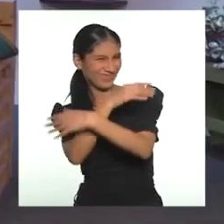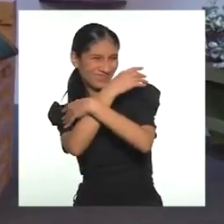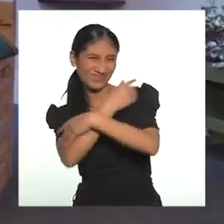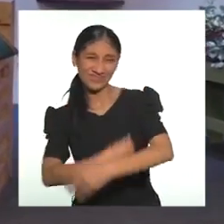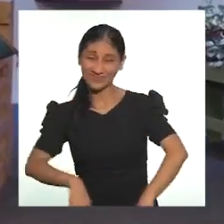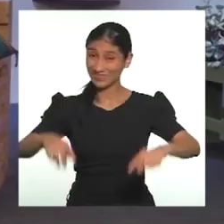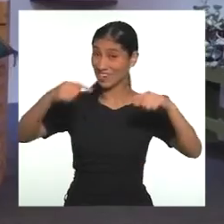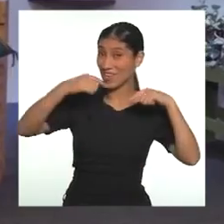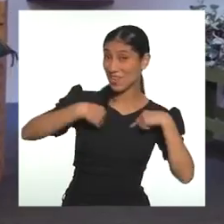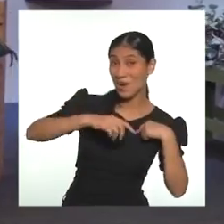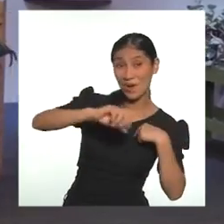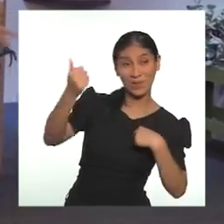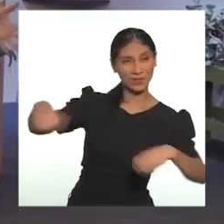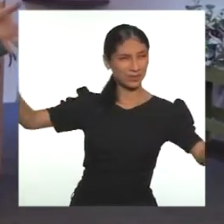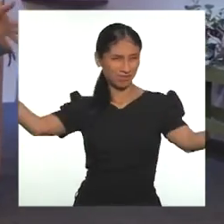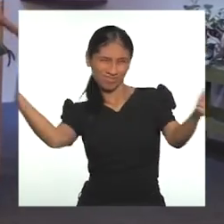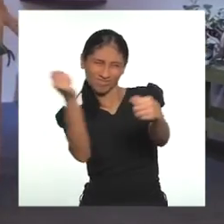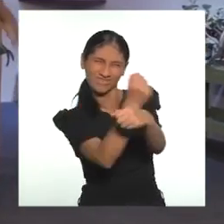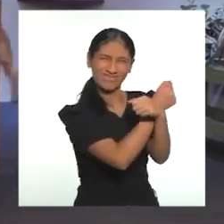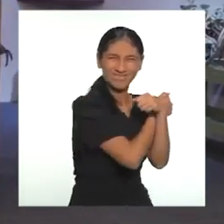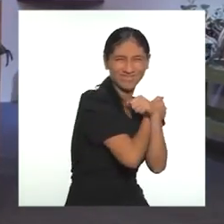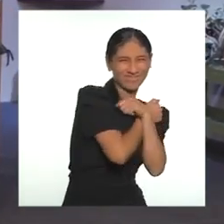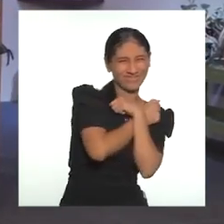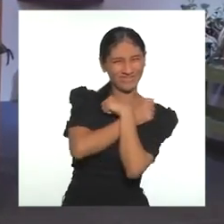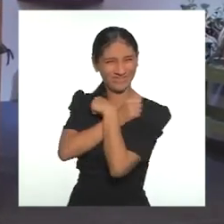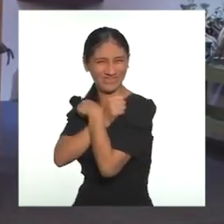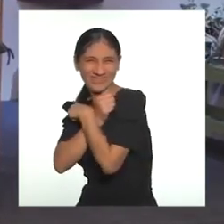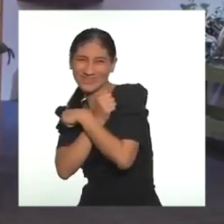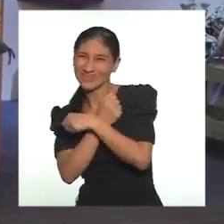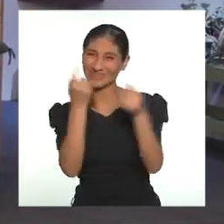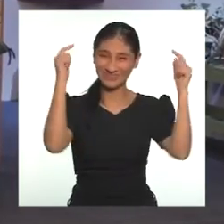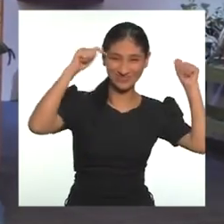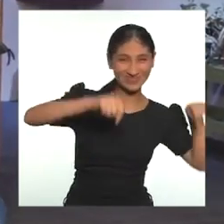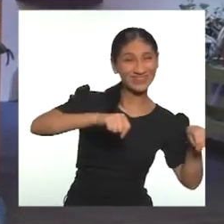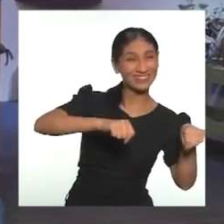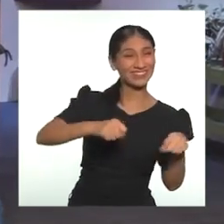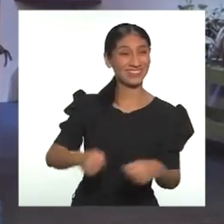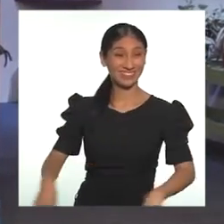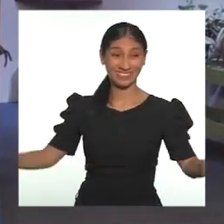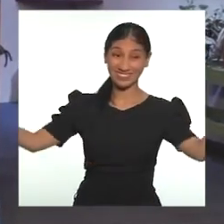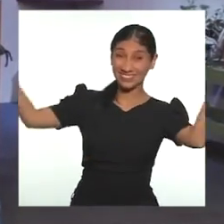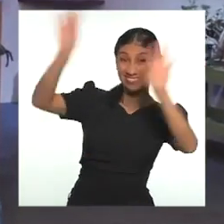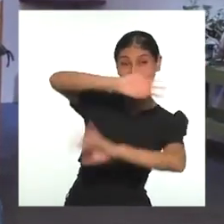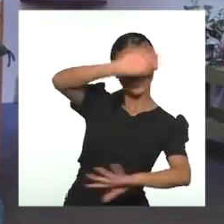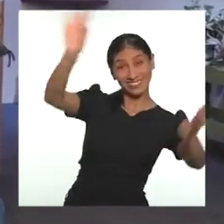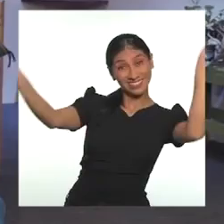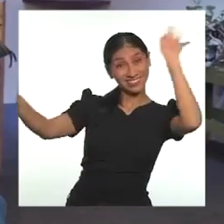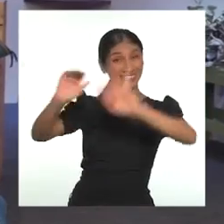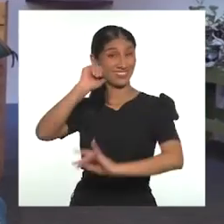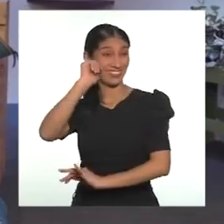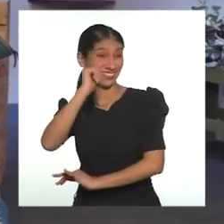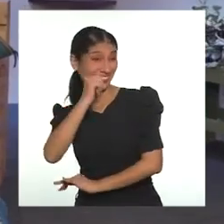¡Shh! ¡Volador! Y yo les mando otro con mucha energía para que las conserven el resto